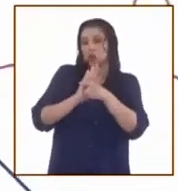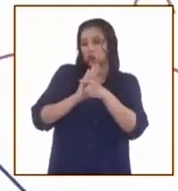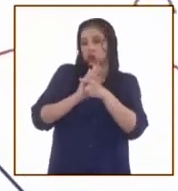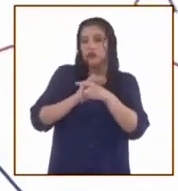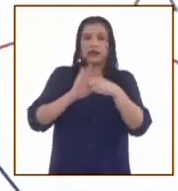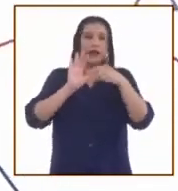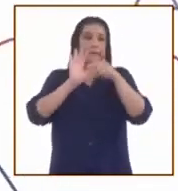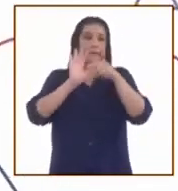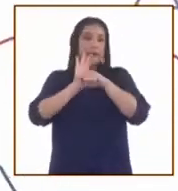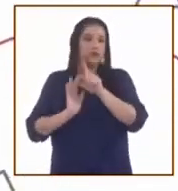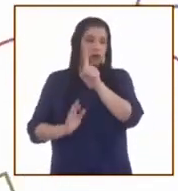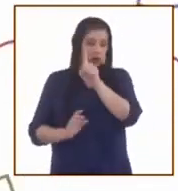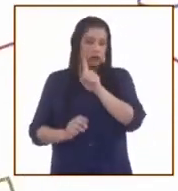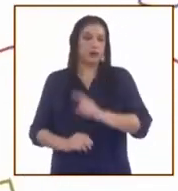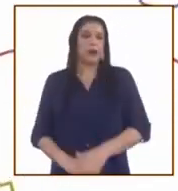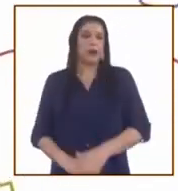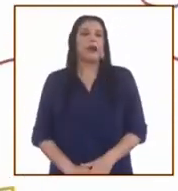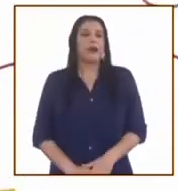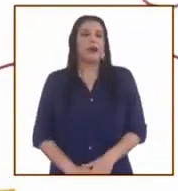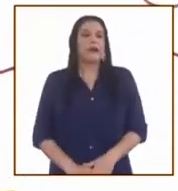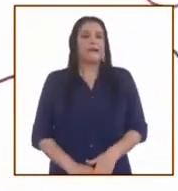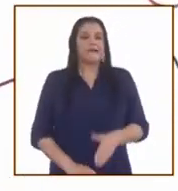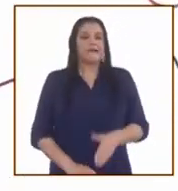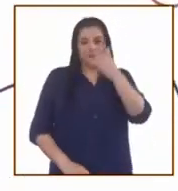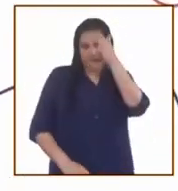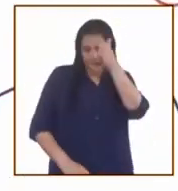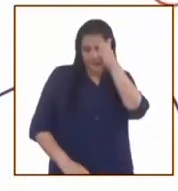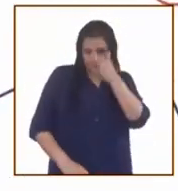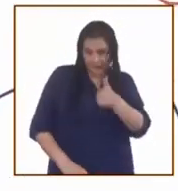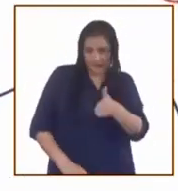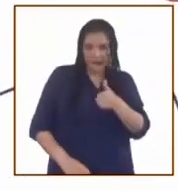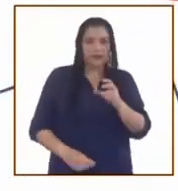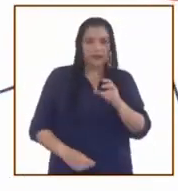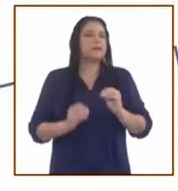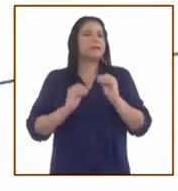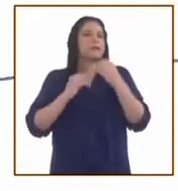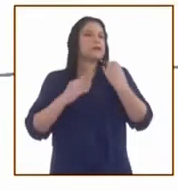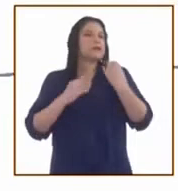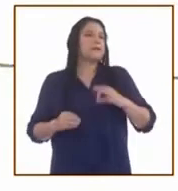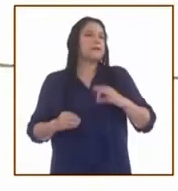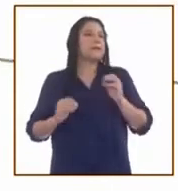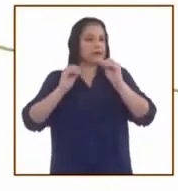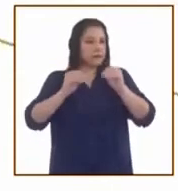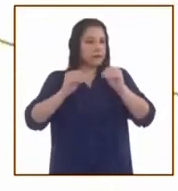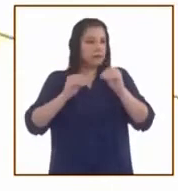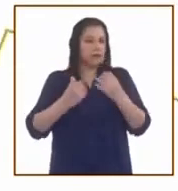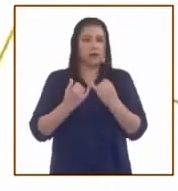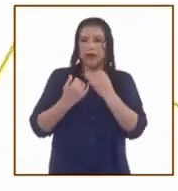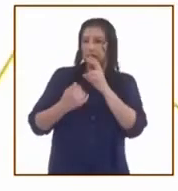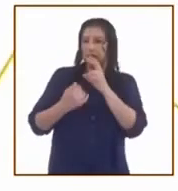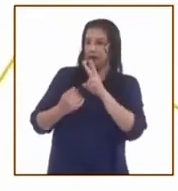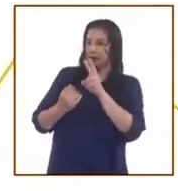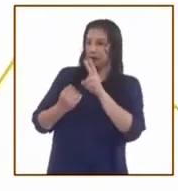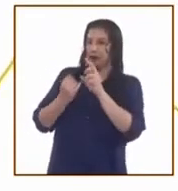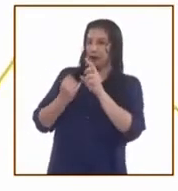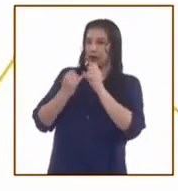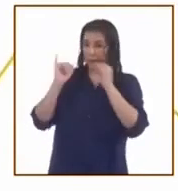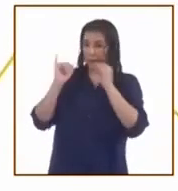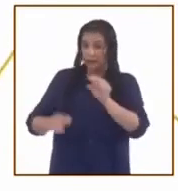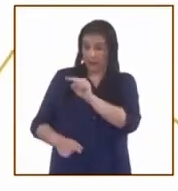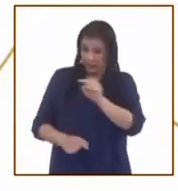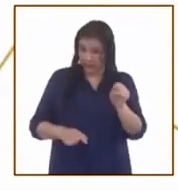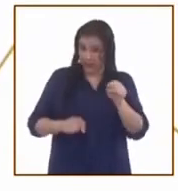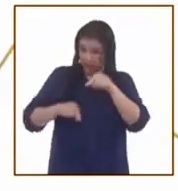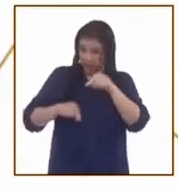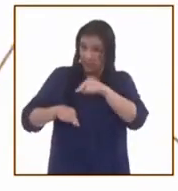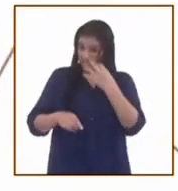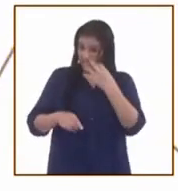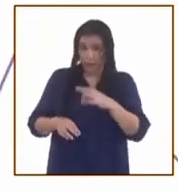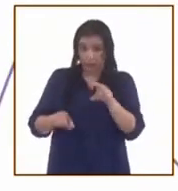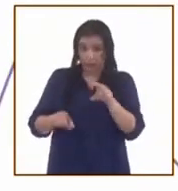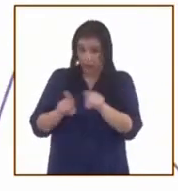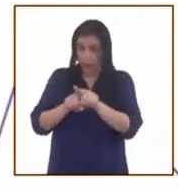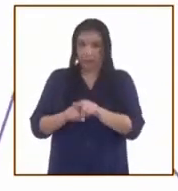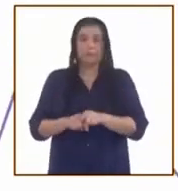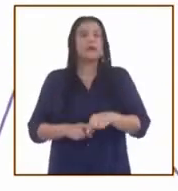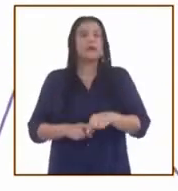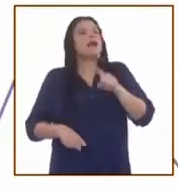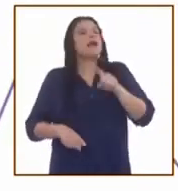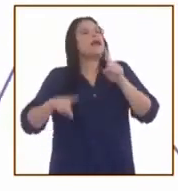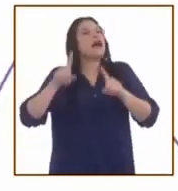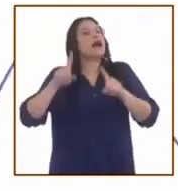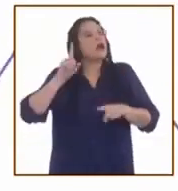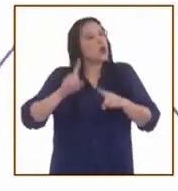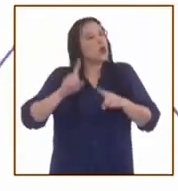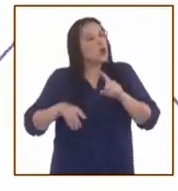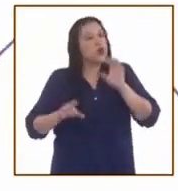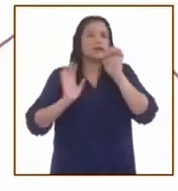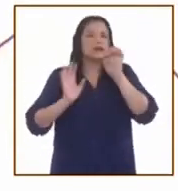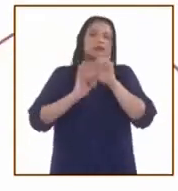a la -1. En el eje de las abscisas, ¿siempre se coloca la variable independiente? Bueno, generalmente sí, pero en algunos